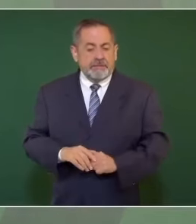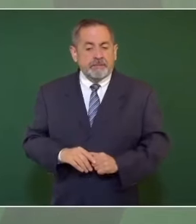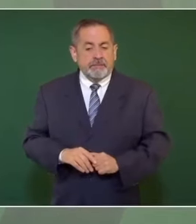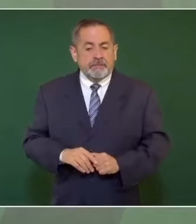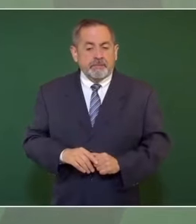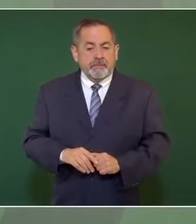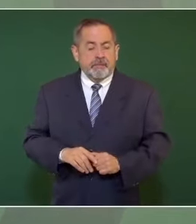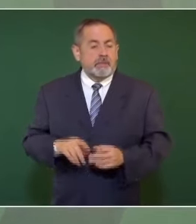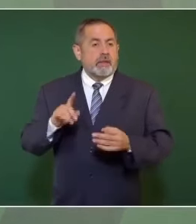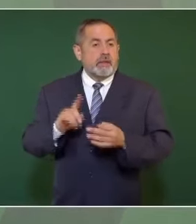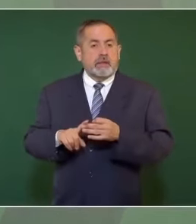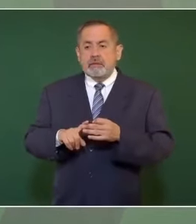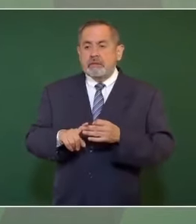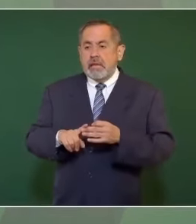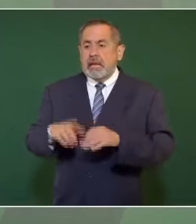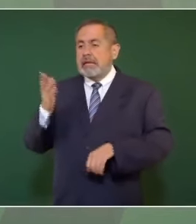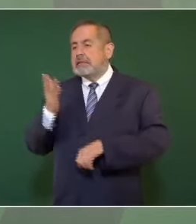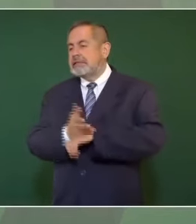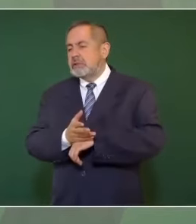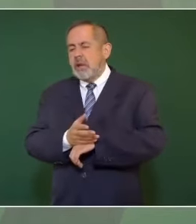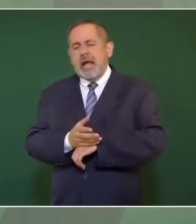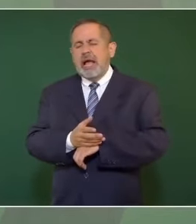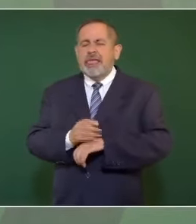no permitir la impunidad